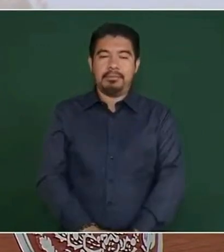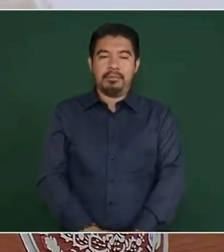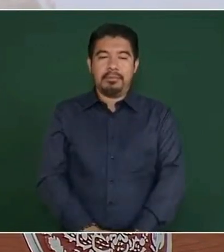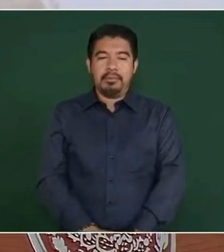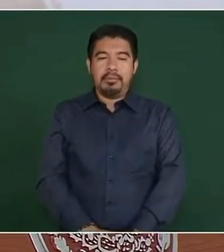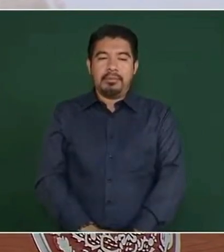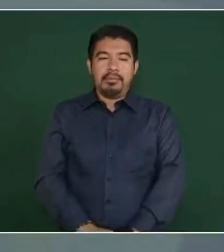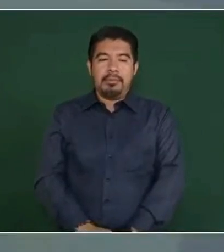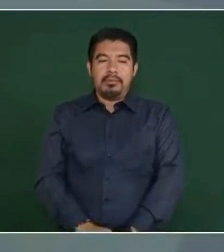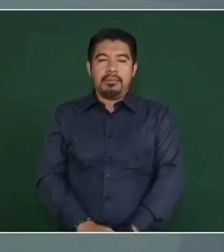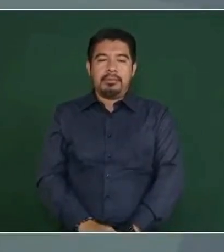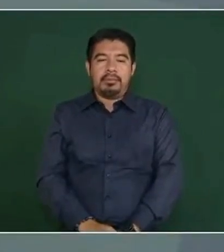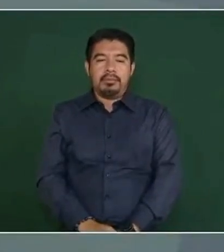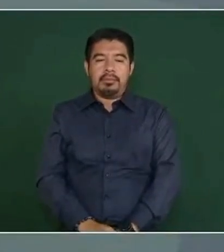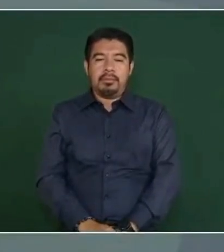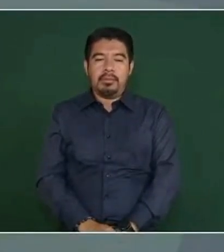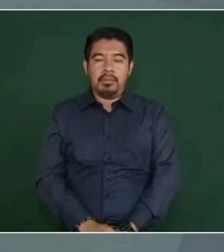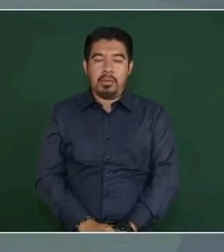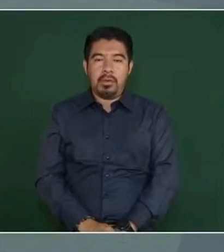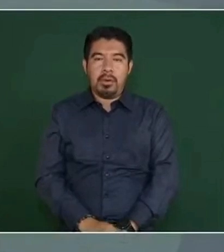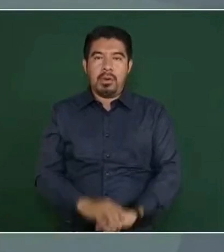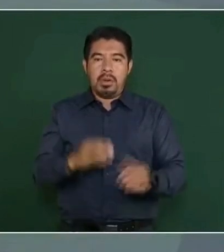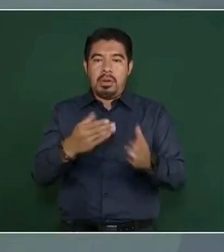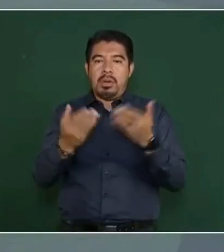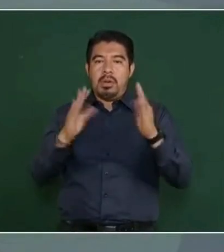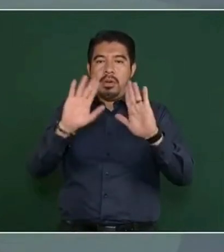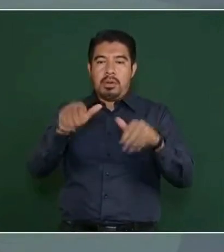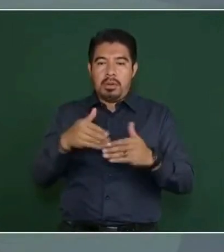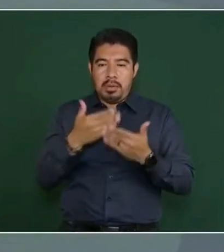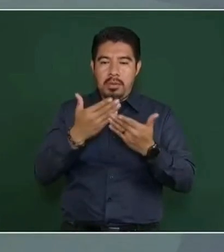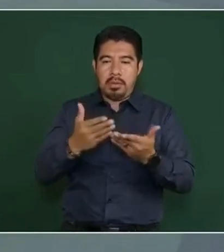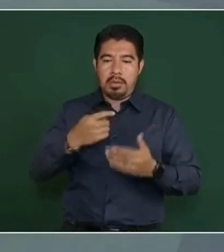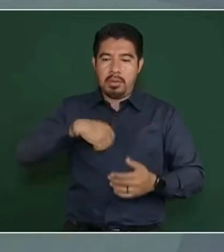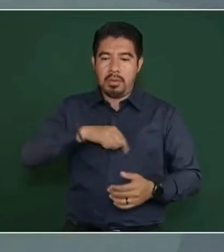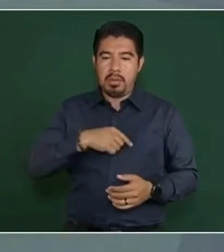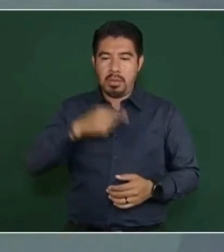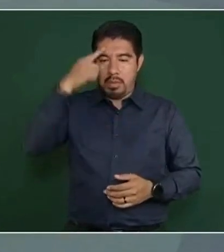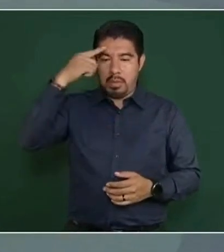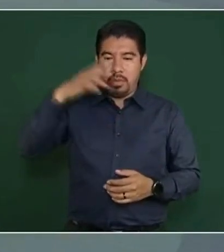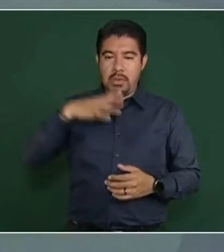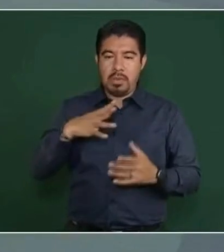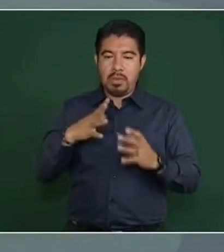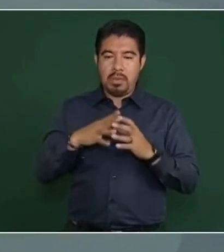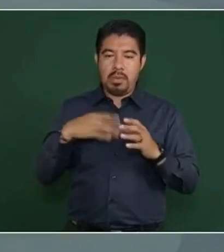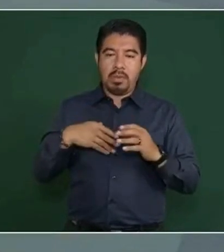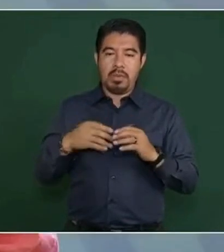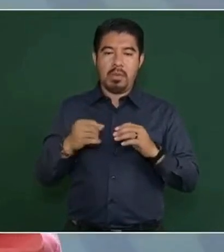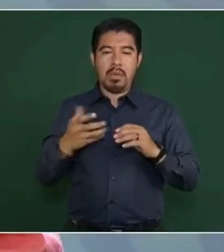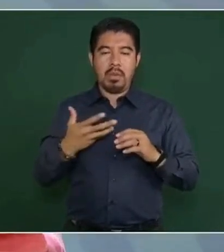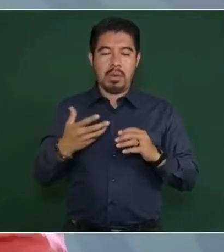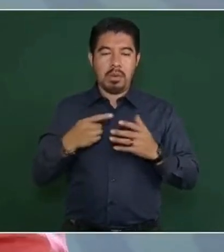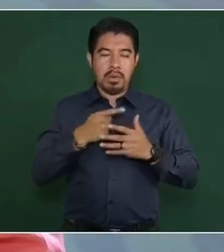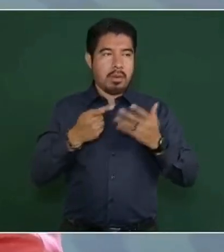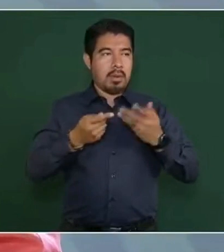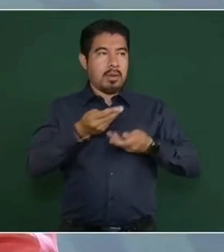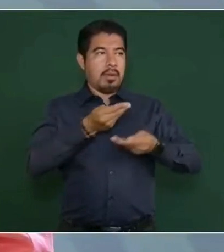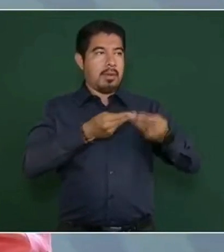De ahí el plan que estoy proponiendo de sustitución de importaciones.